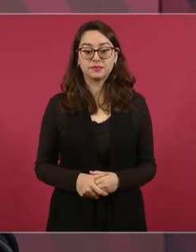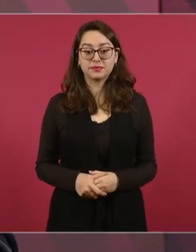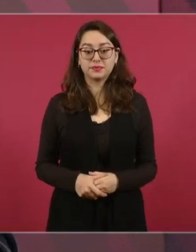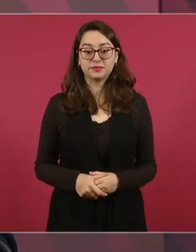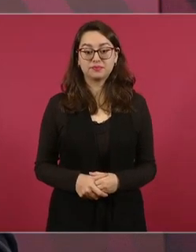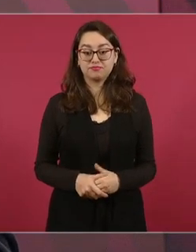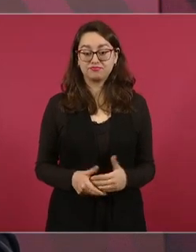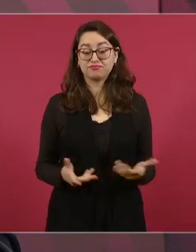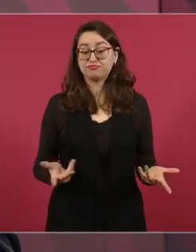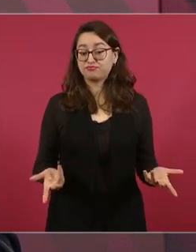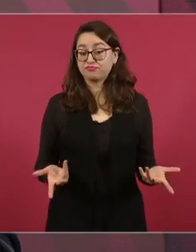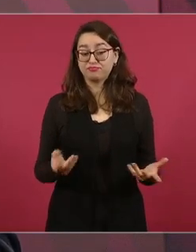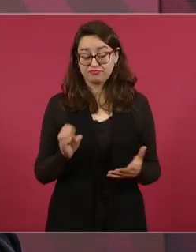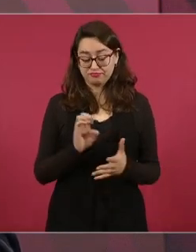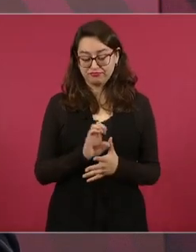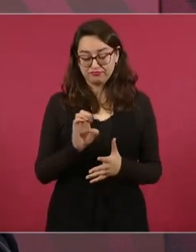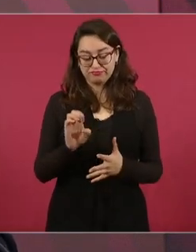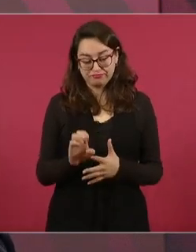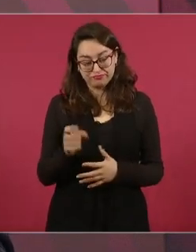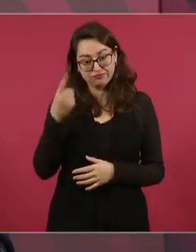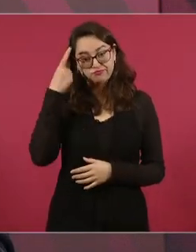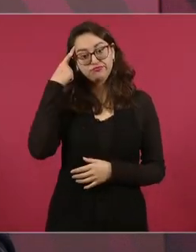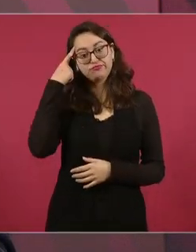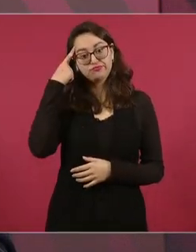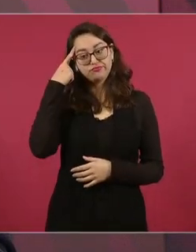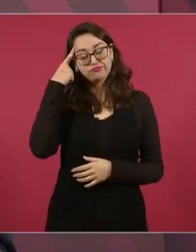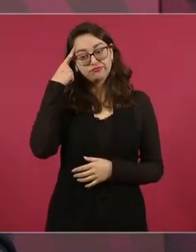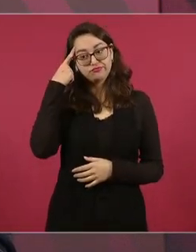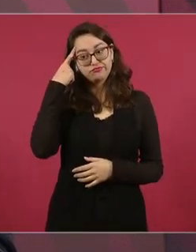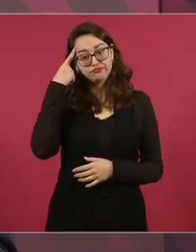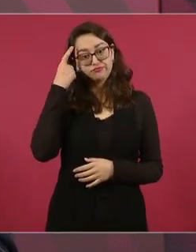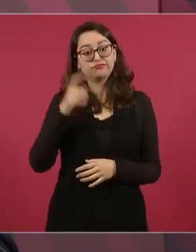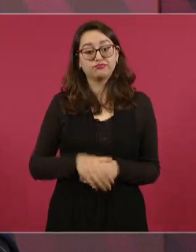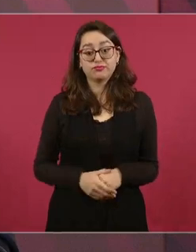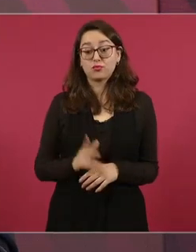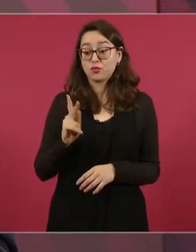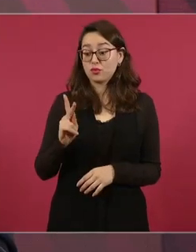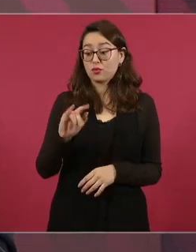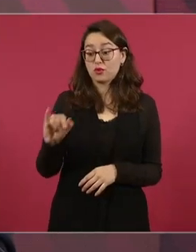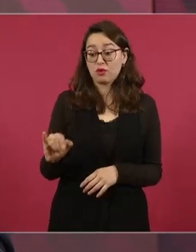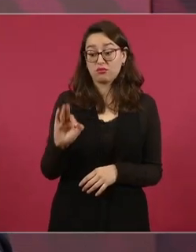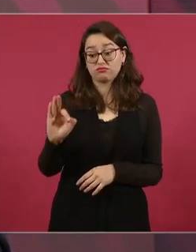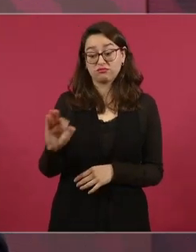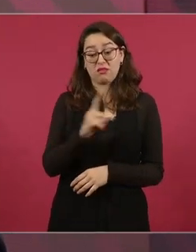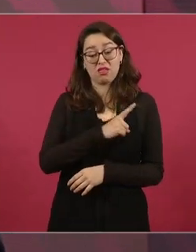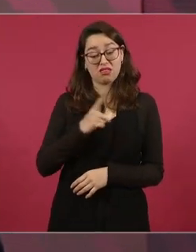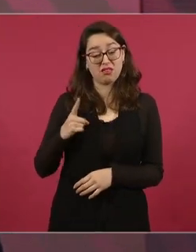Entonces, sí es importante el Poder Judicial limpiar el Poder Judicial.